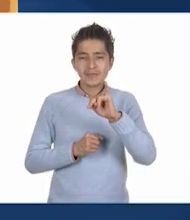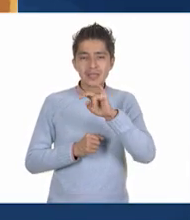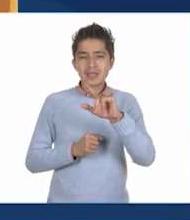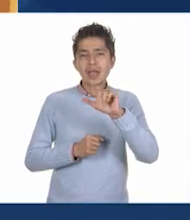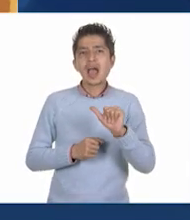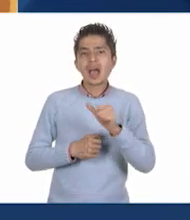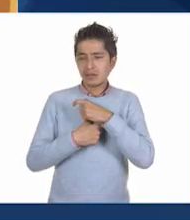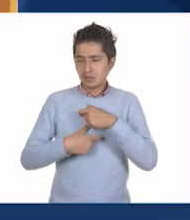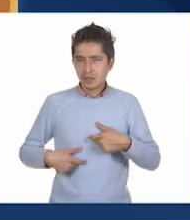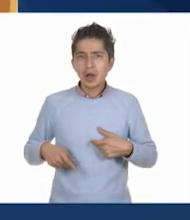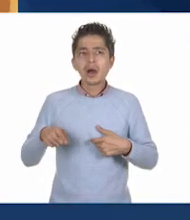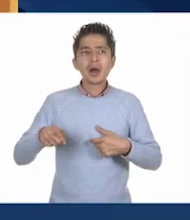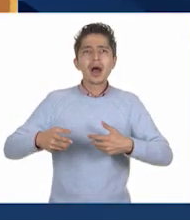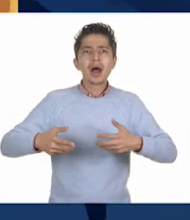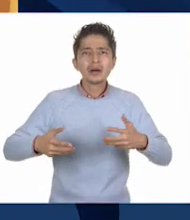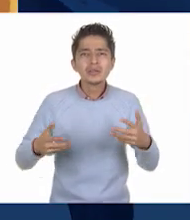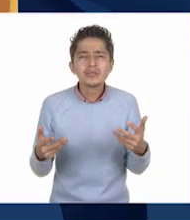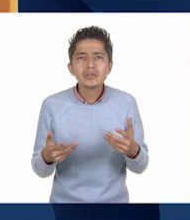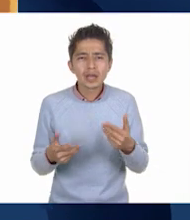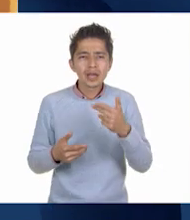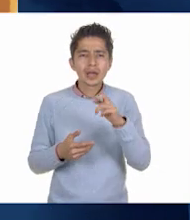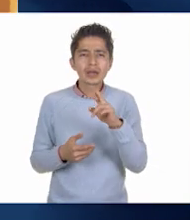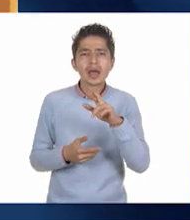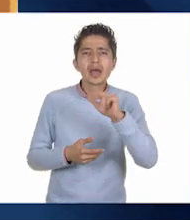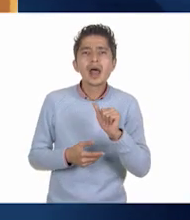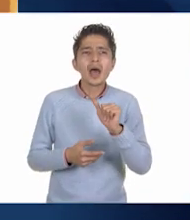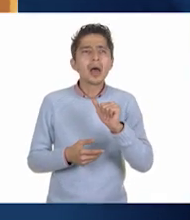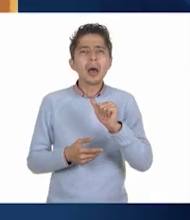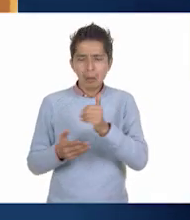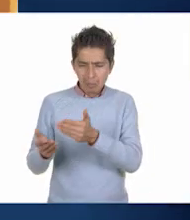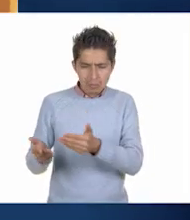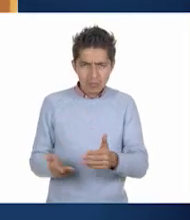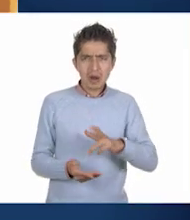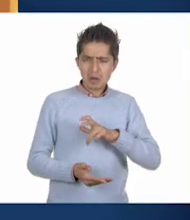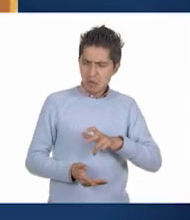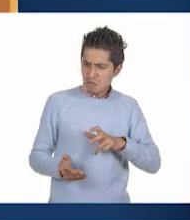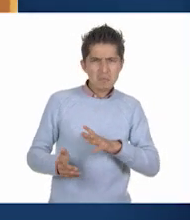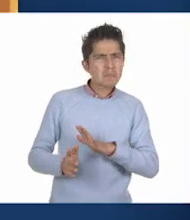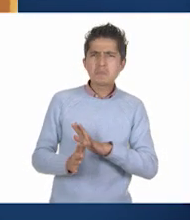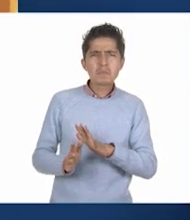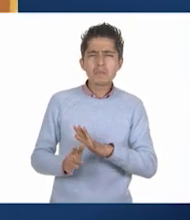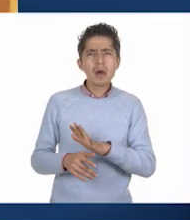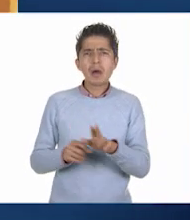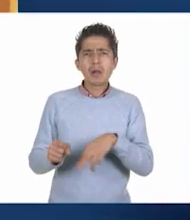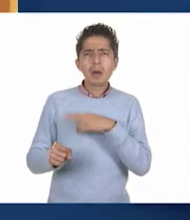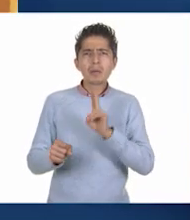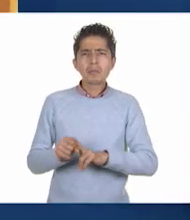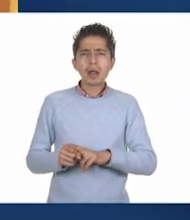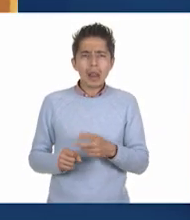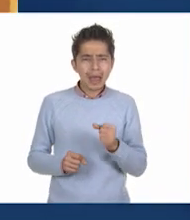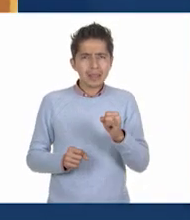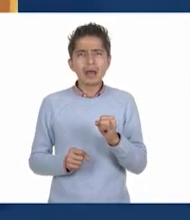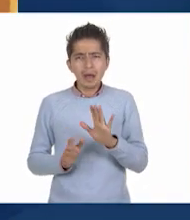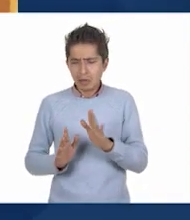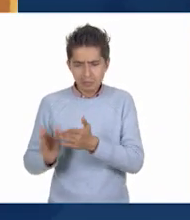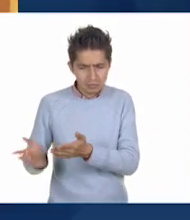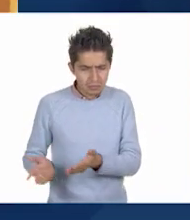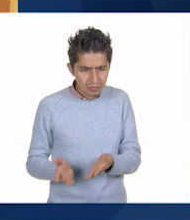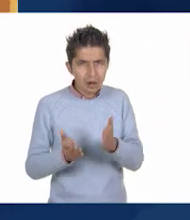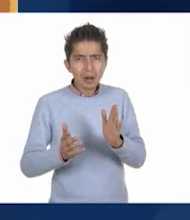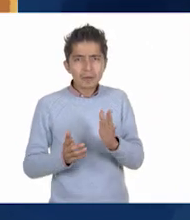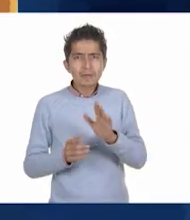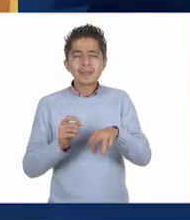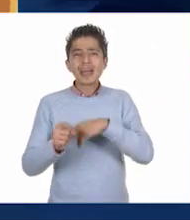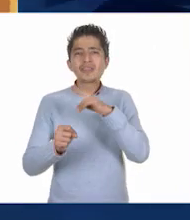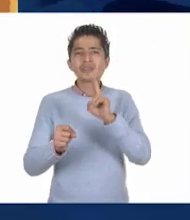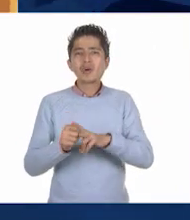lado a Herrera, o más bien Herrera lo dejó pasar sin rencores, con gesto natural, porque este ajuste estaba en la